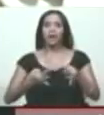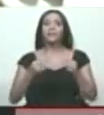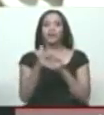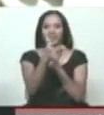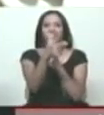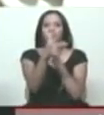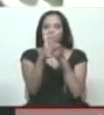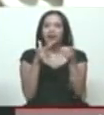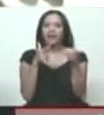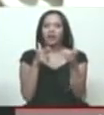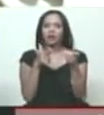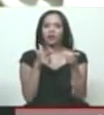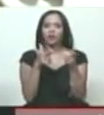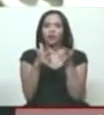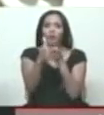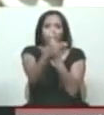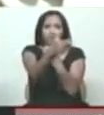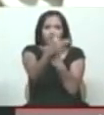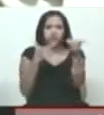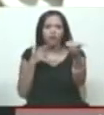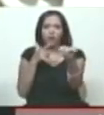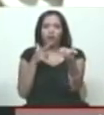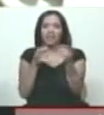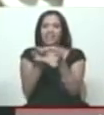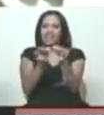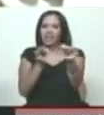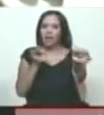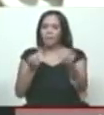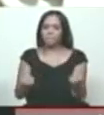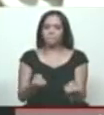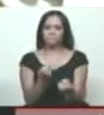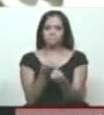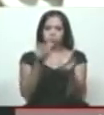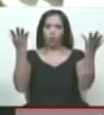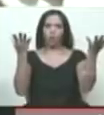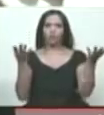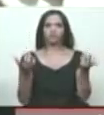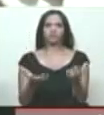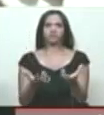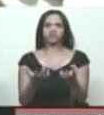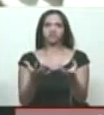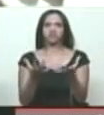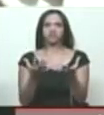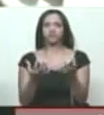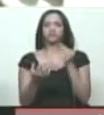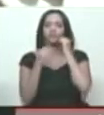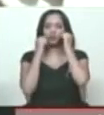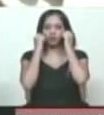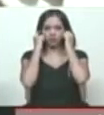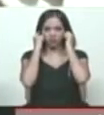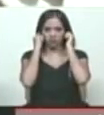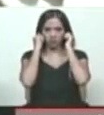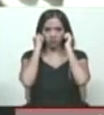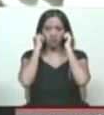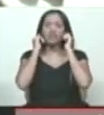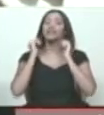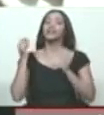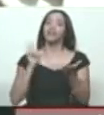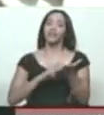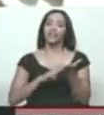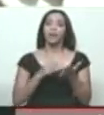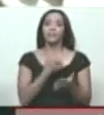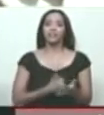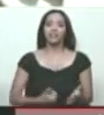dispararon con fusiles, le dispararon. Y es verdad, presidente, los primeros ataques que